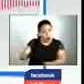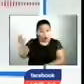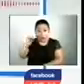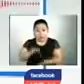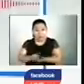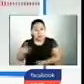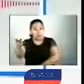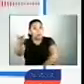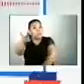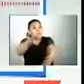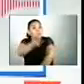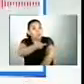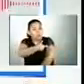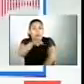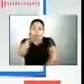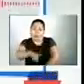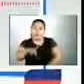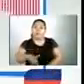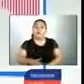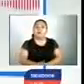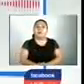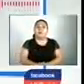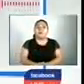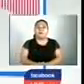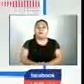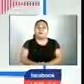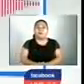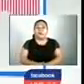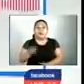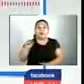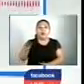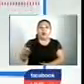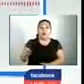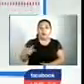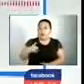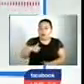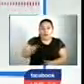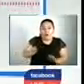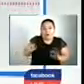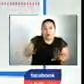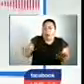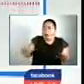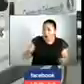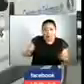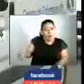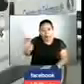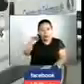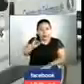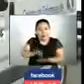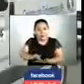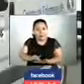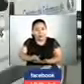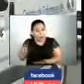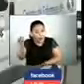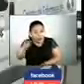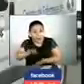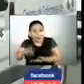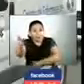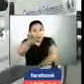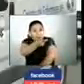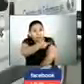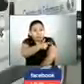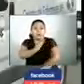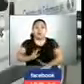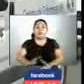vacunar ya, ahora mismo. Y ahí es donde salto yo y le digo, ¿cómo que me van a vacunar otra vez?